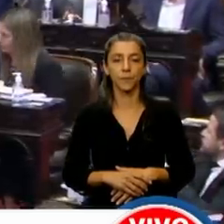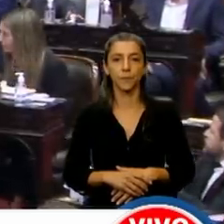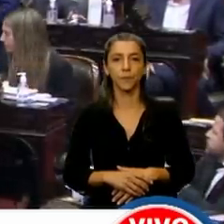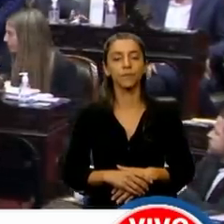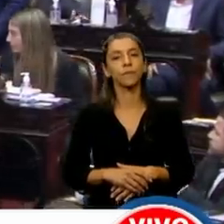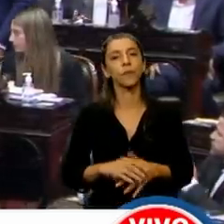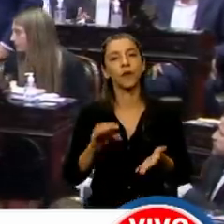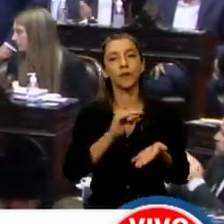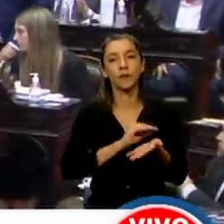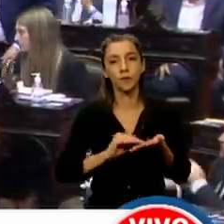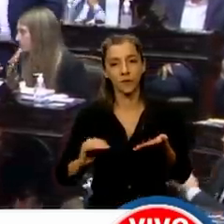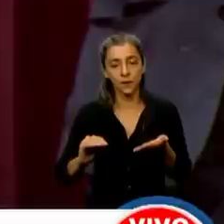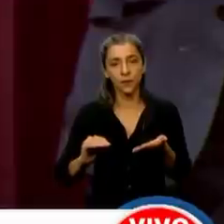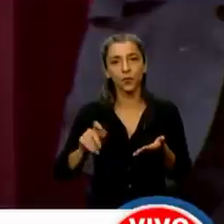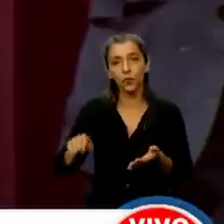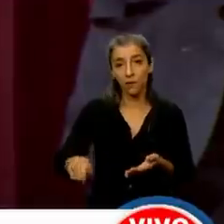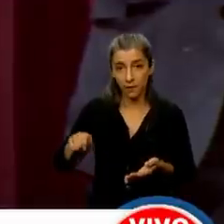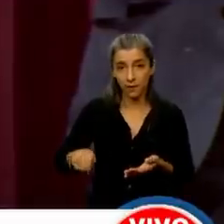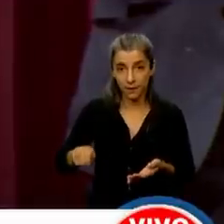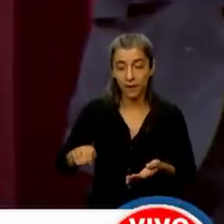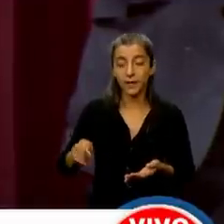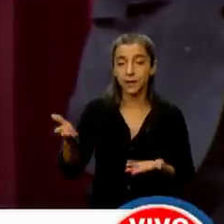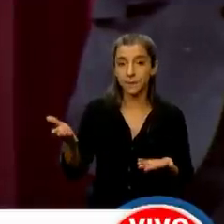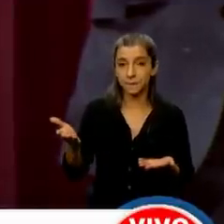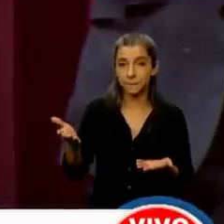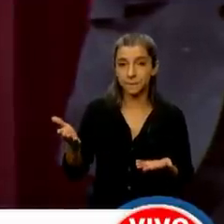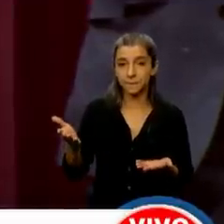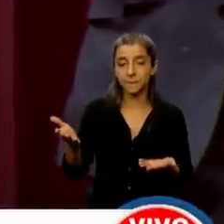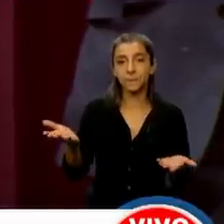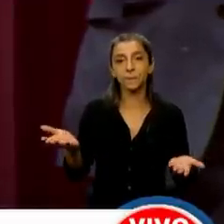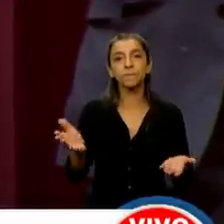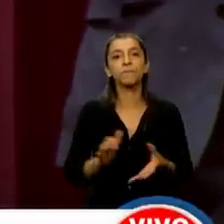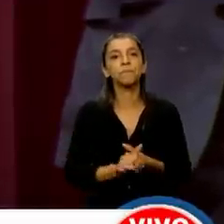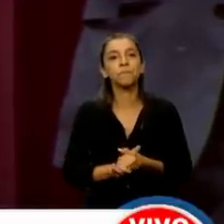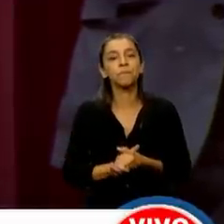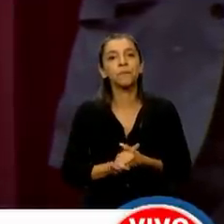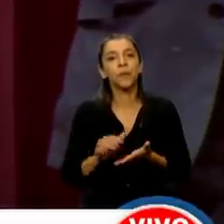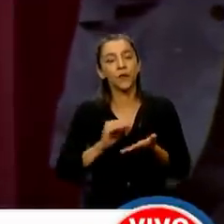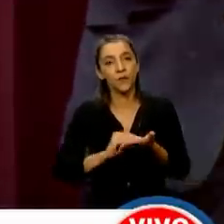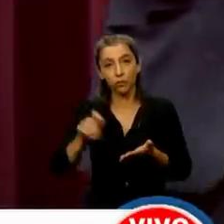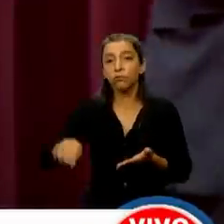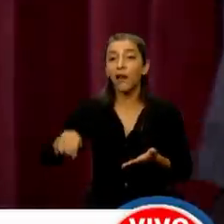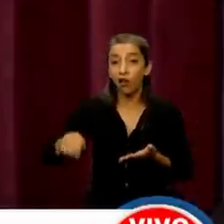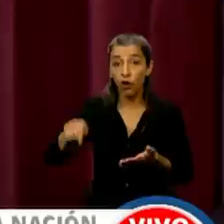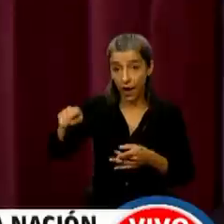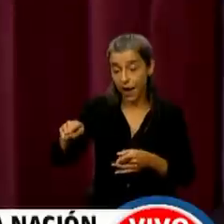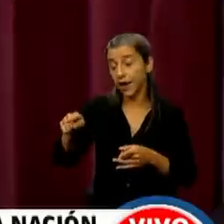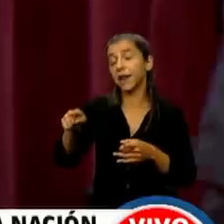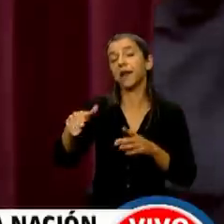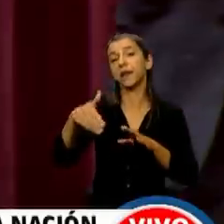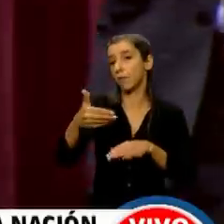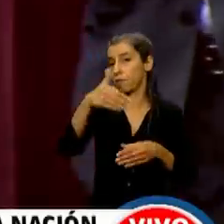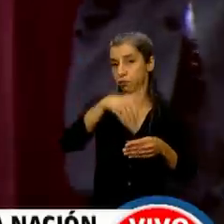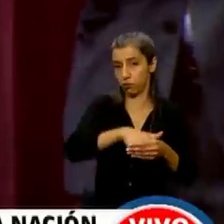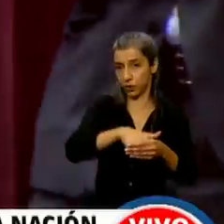diputado diputado negro el diputado negro y se pasa a votación en la moción si